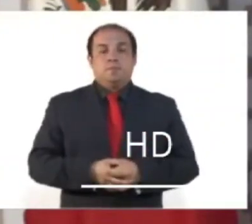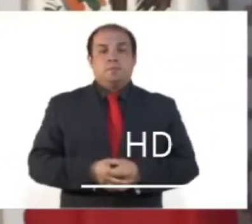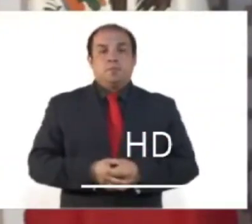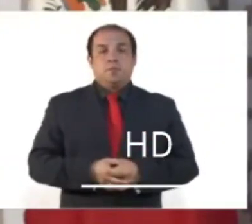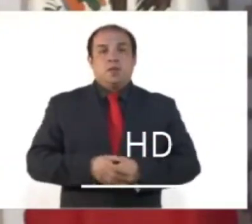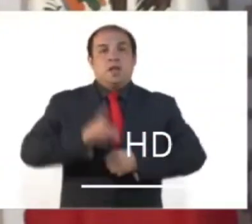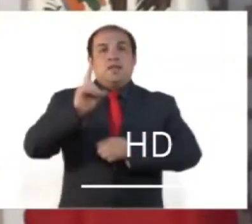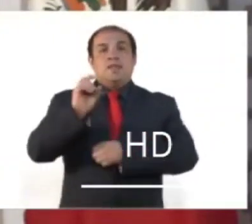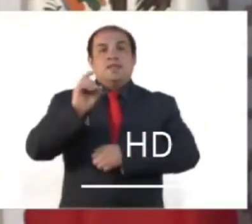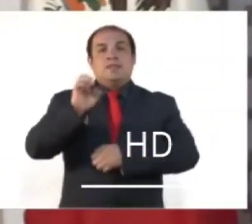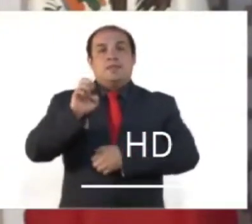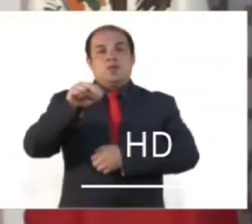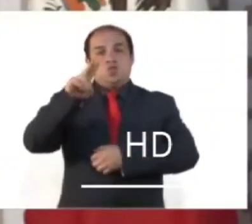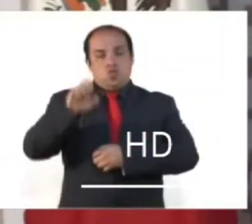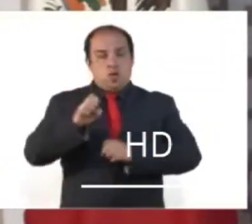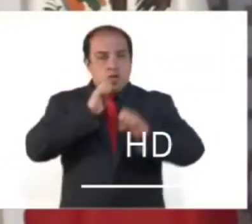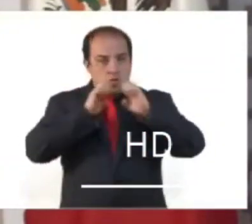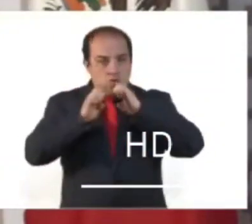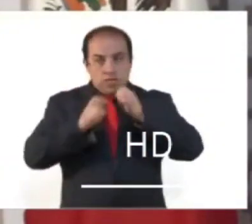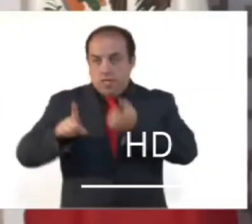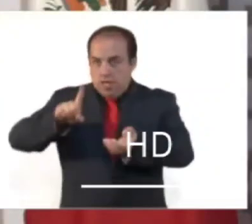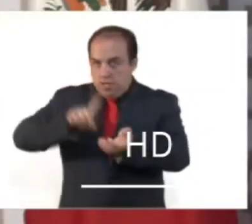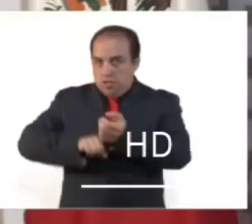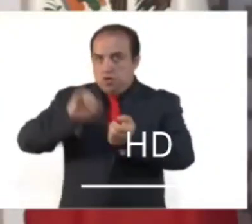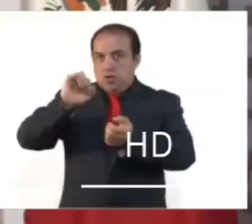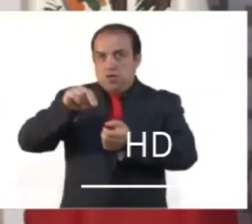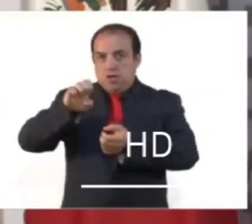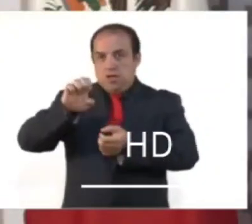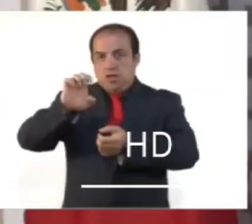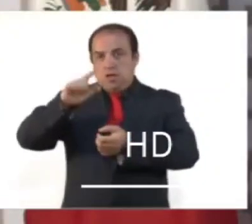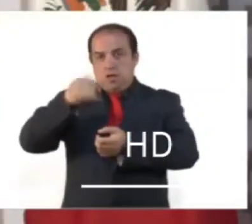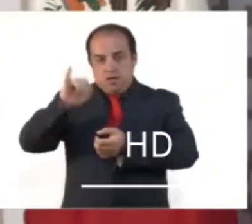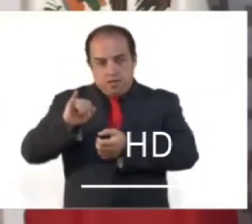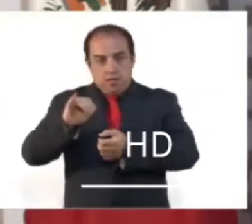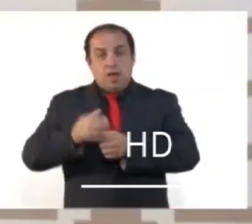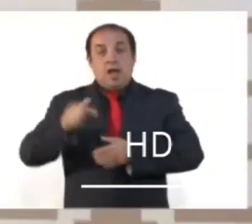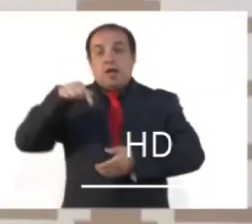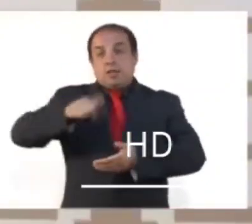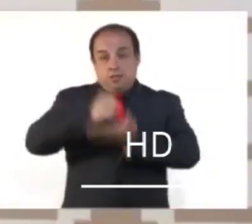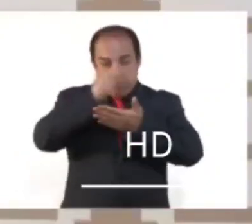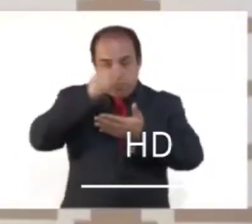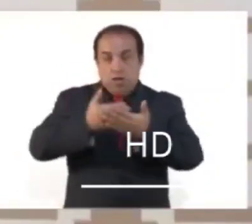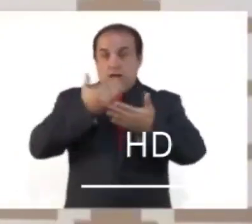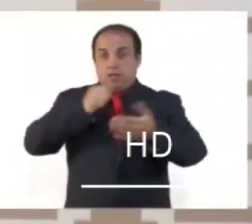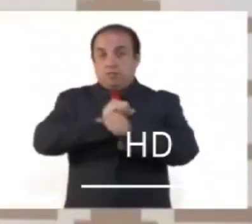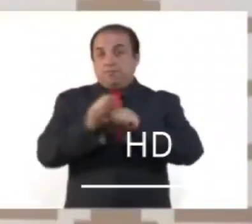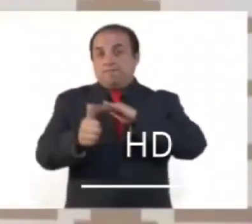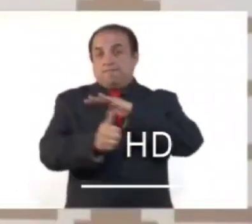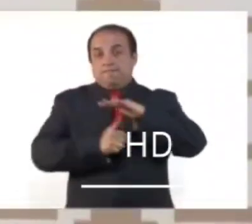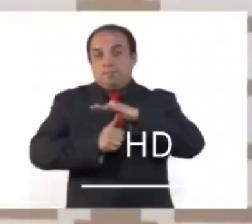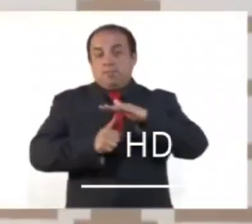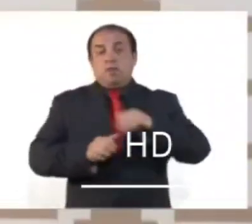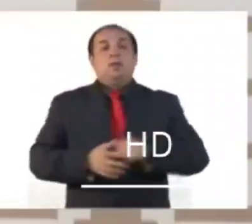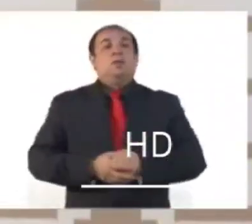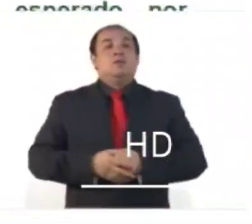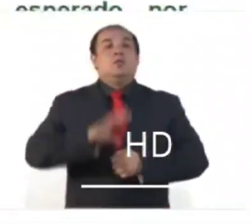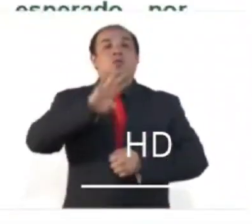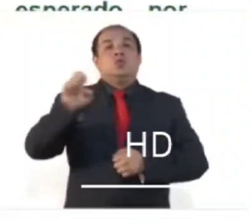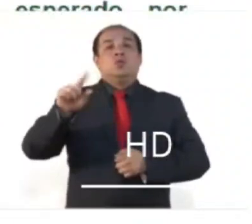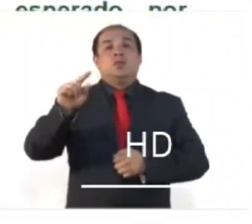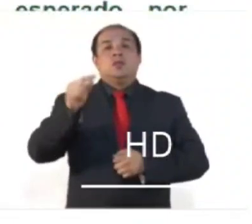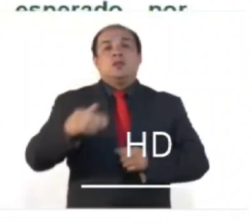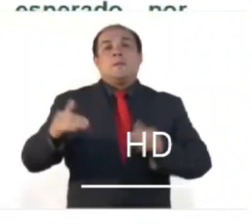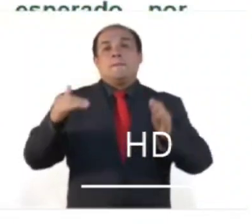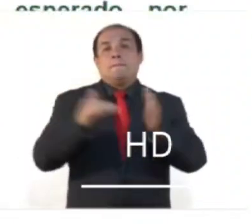del DENUE, que pertenece al INEGI, la Ciudad de México antes de la pandemia tenía 470 mil